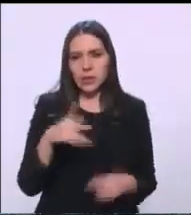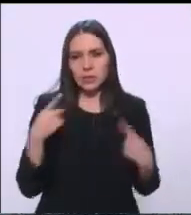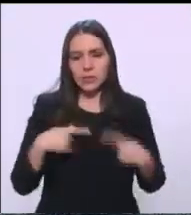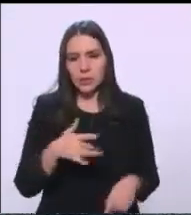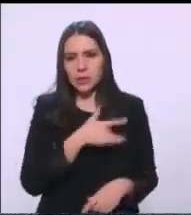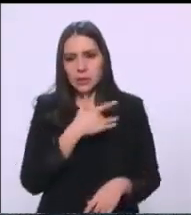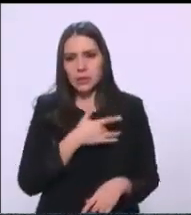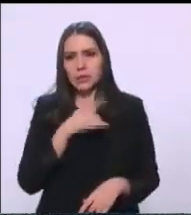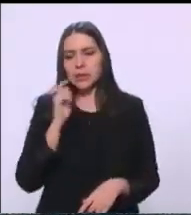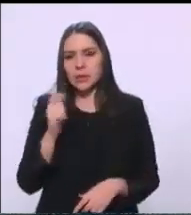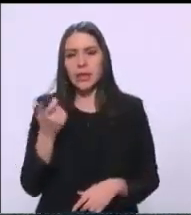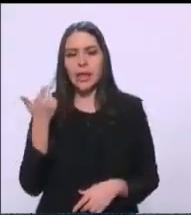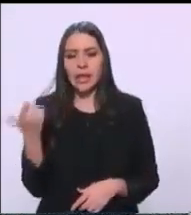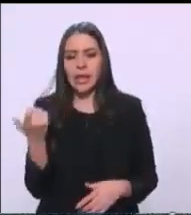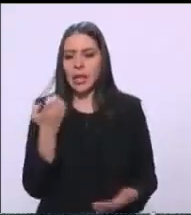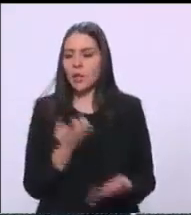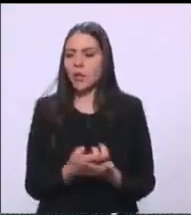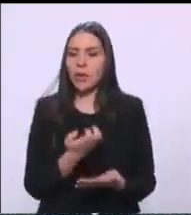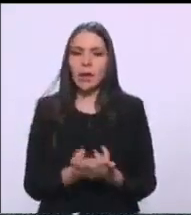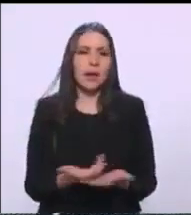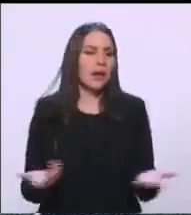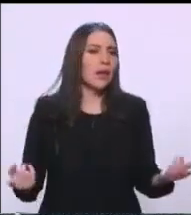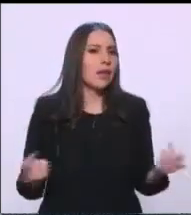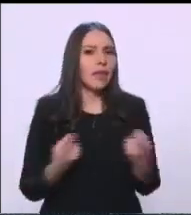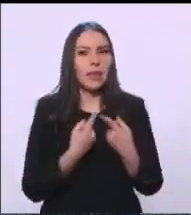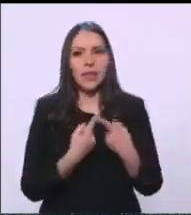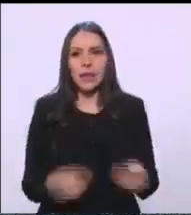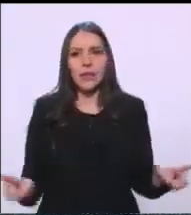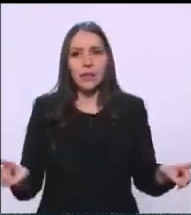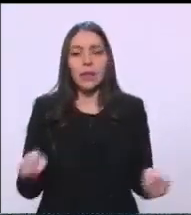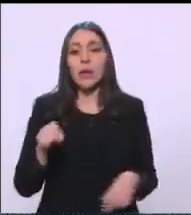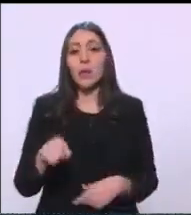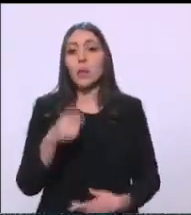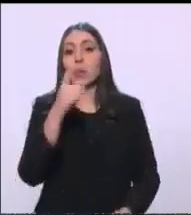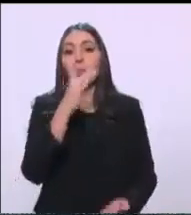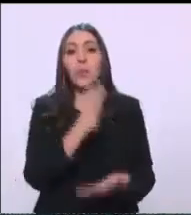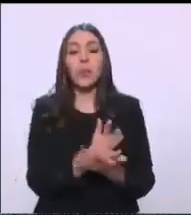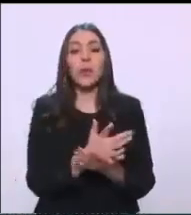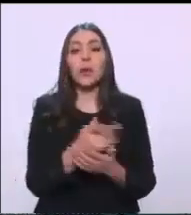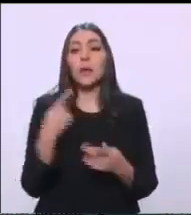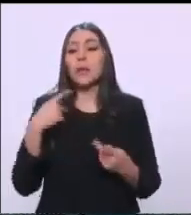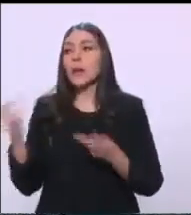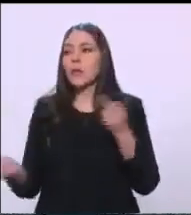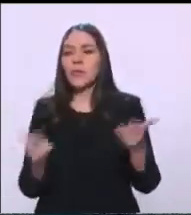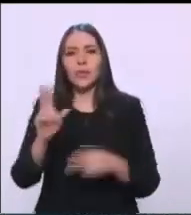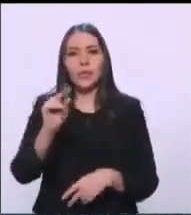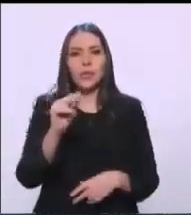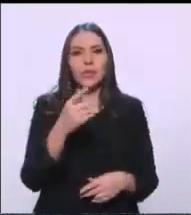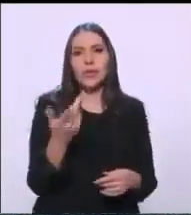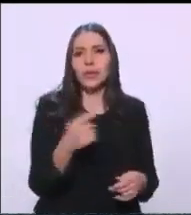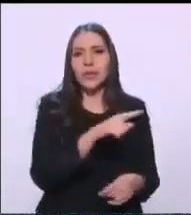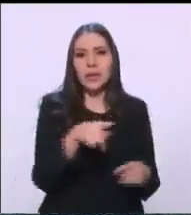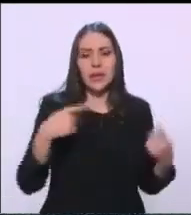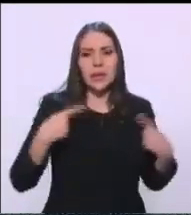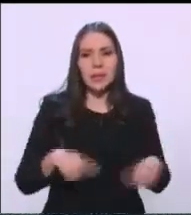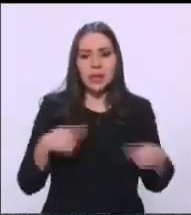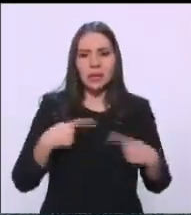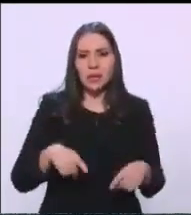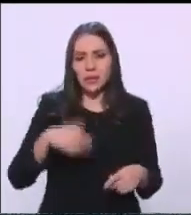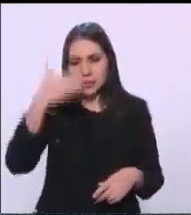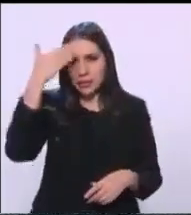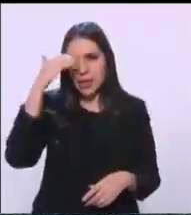económica completamente distinta. Esto no lo podemos medir nada más en las encuestas, es decir, todos conocemos en los hogares cómo los apoyos